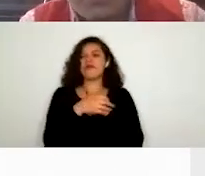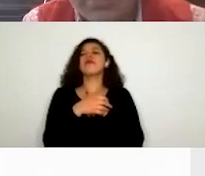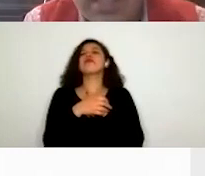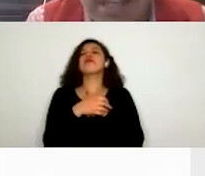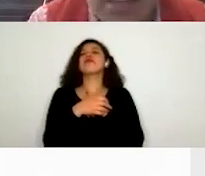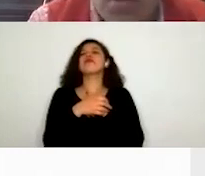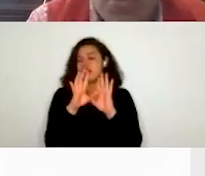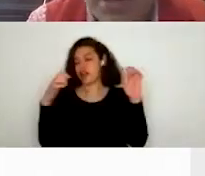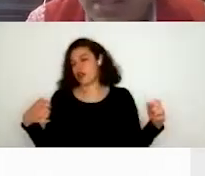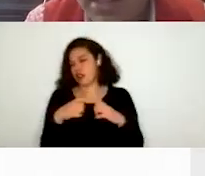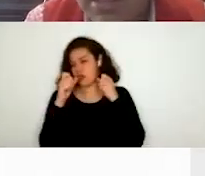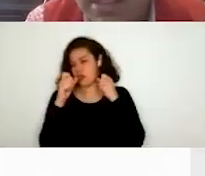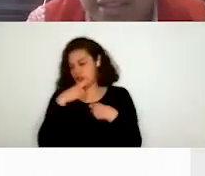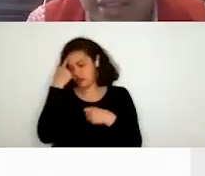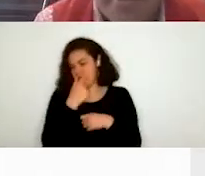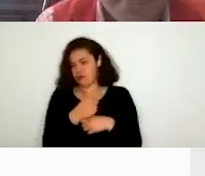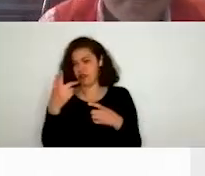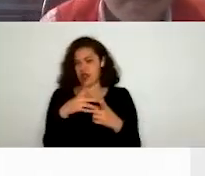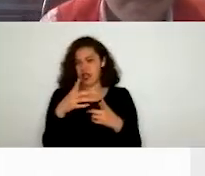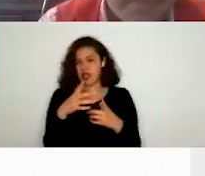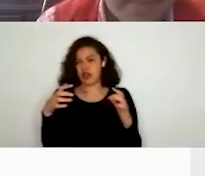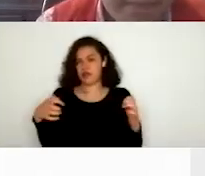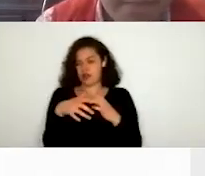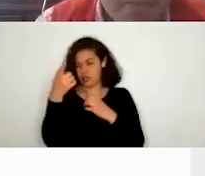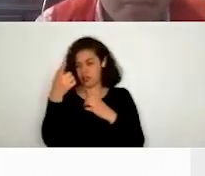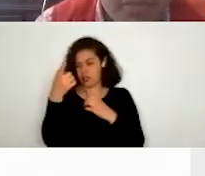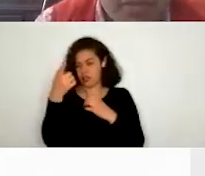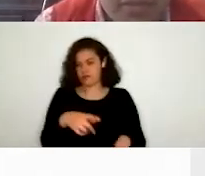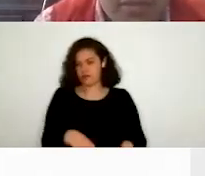de emergencia como comandante del incidente.